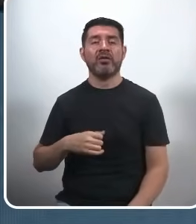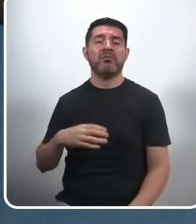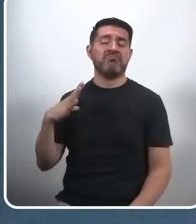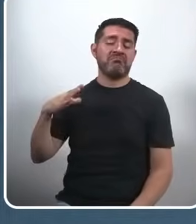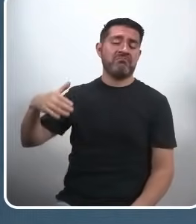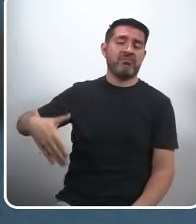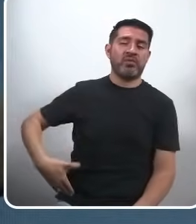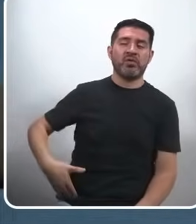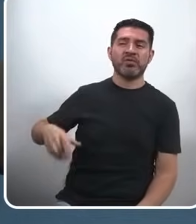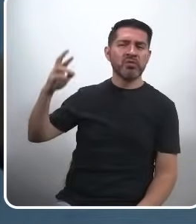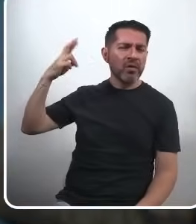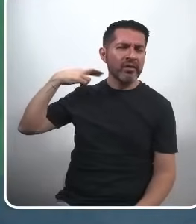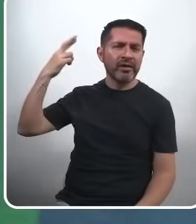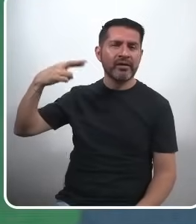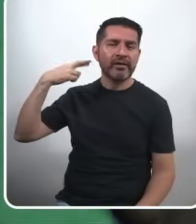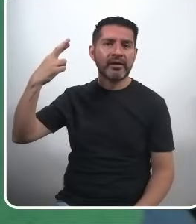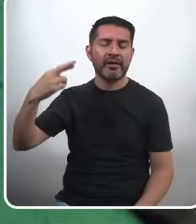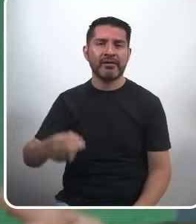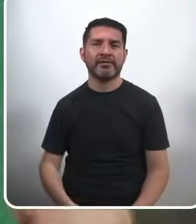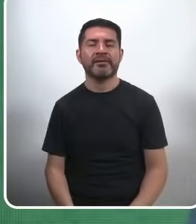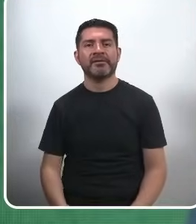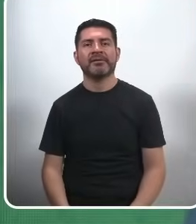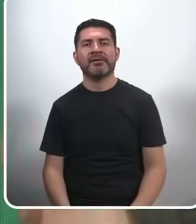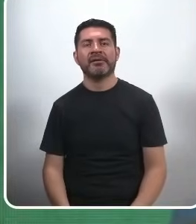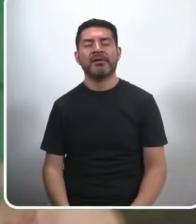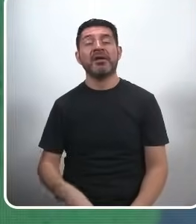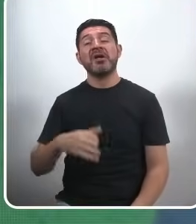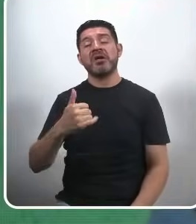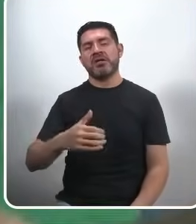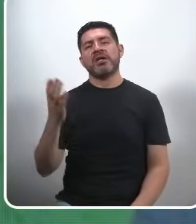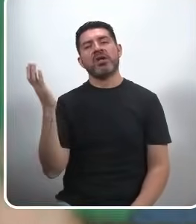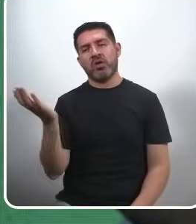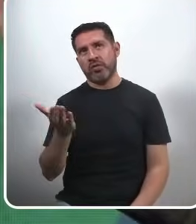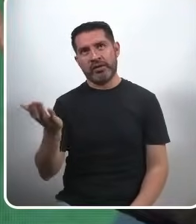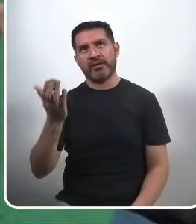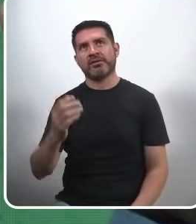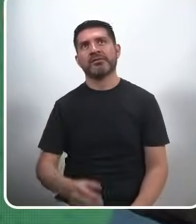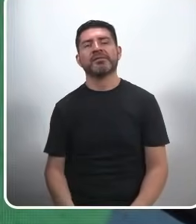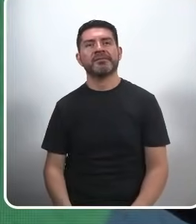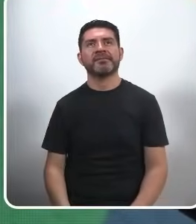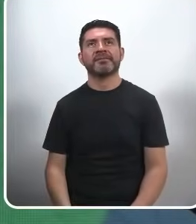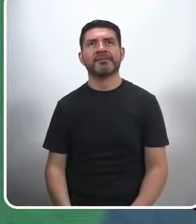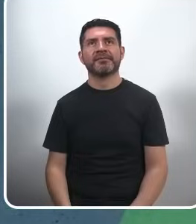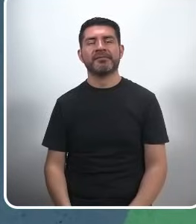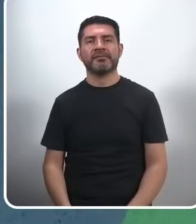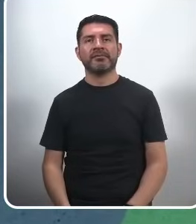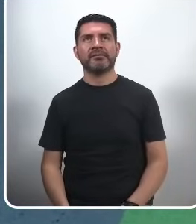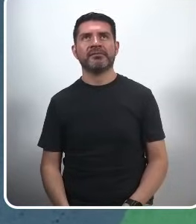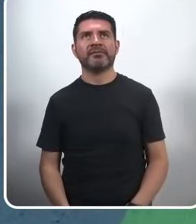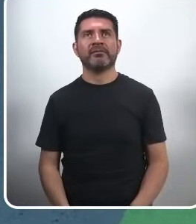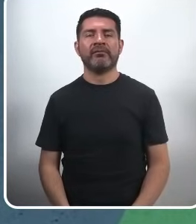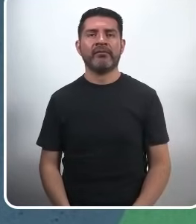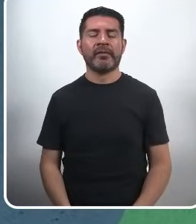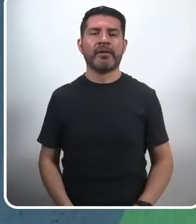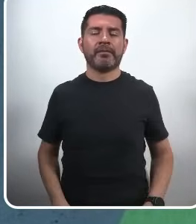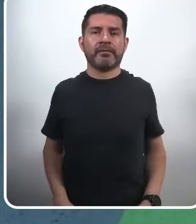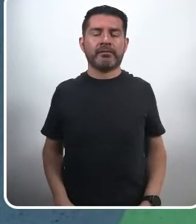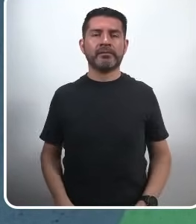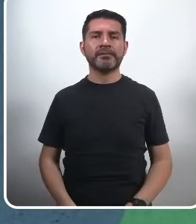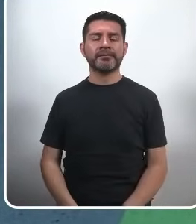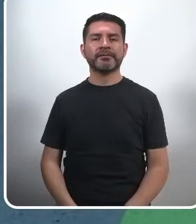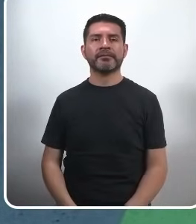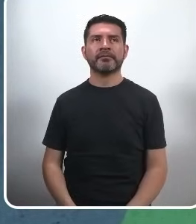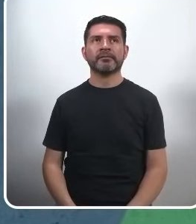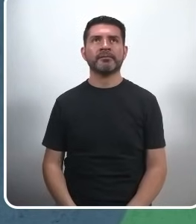dado, me ha usado, claro que puedo. Quiero, merezco, vénganos tu reino. Hay gente así, sí, mi opinión, ¿sí?